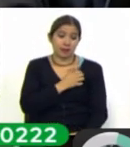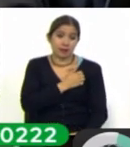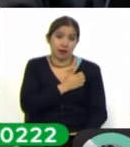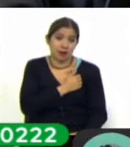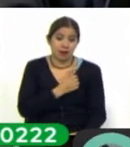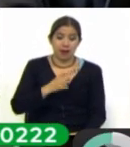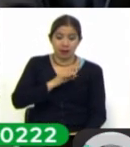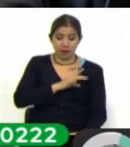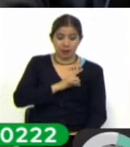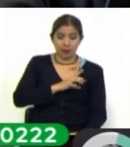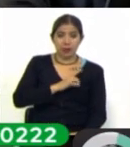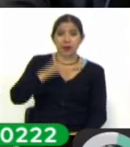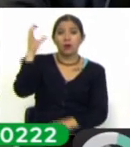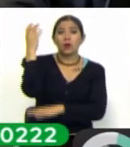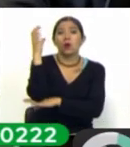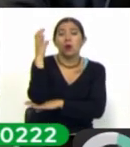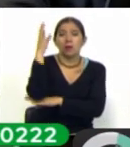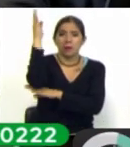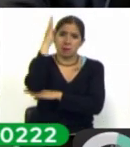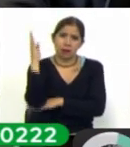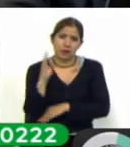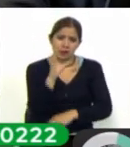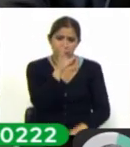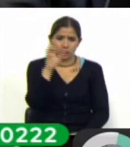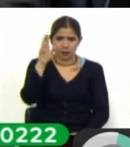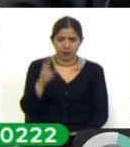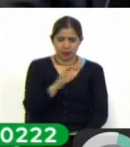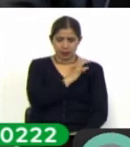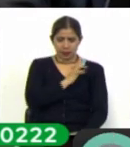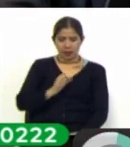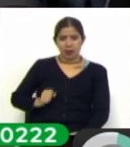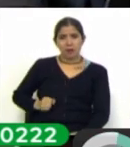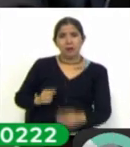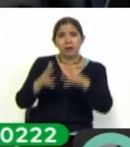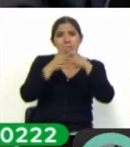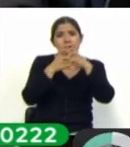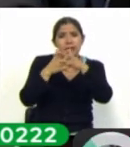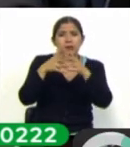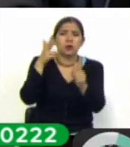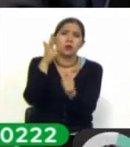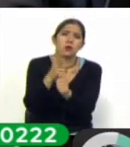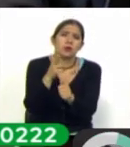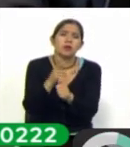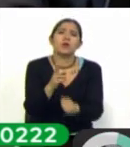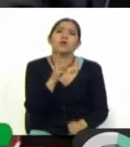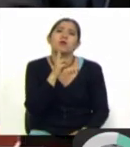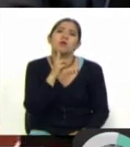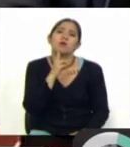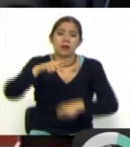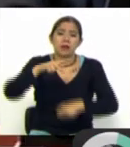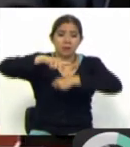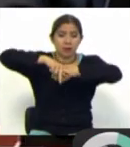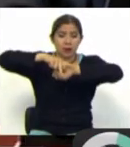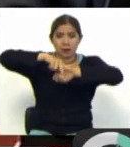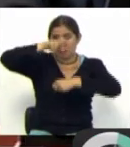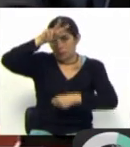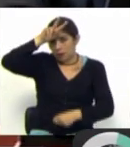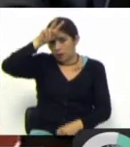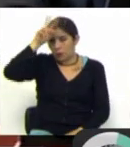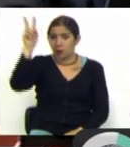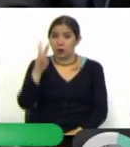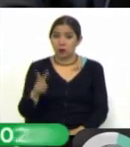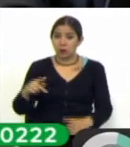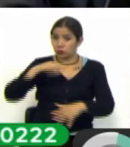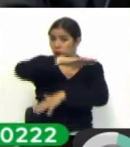Costa Rica, El Salvador, Estados Unidos, Guatemala, Honduras, Paraguay, Perú y Venezuela